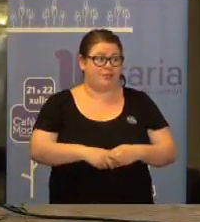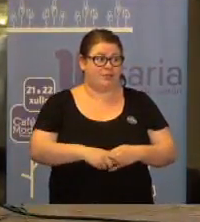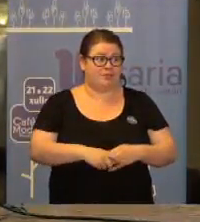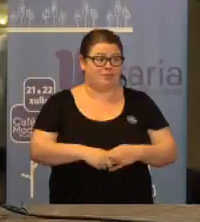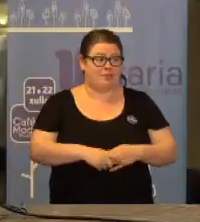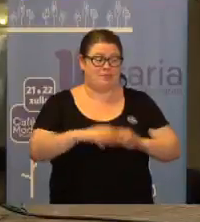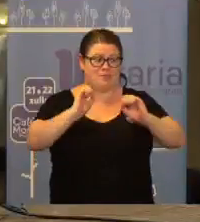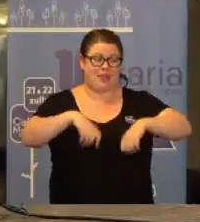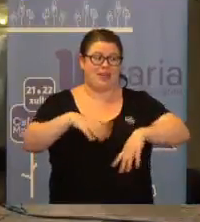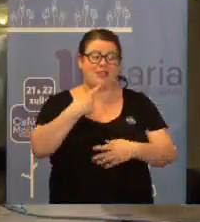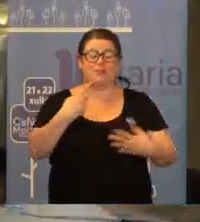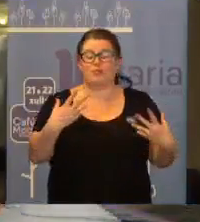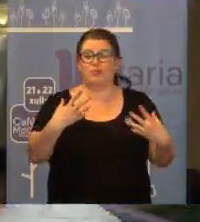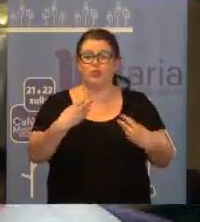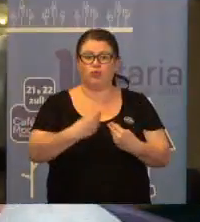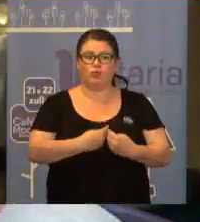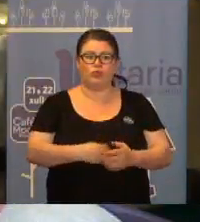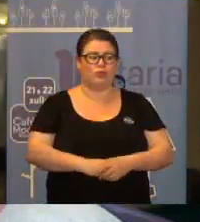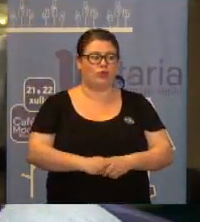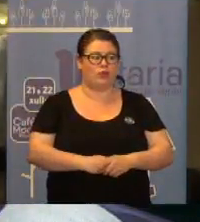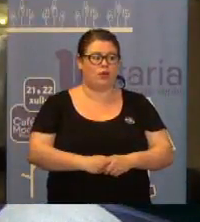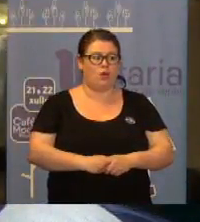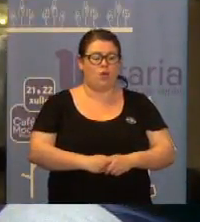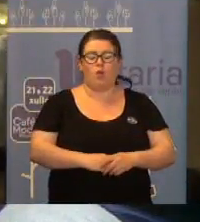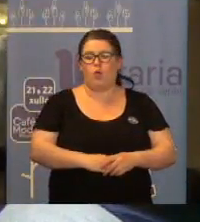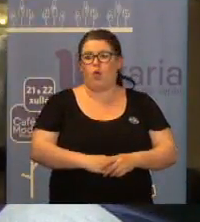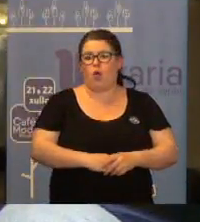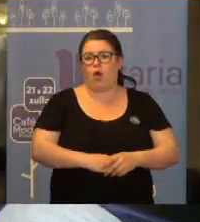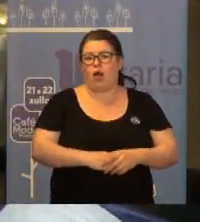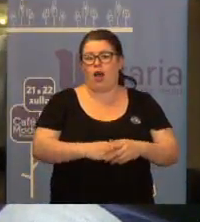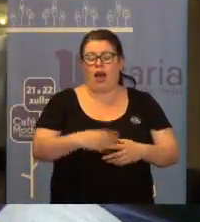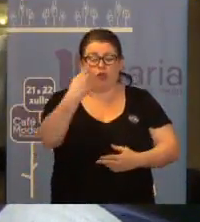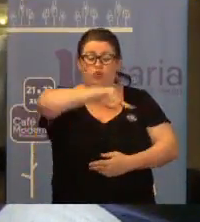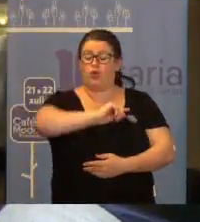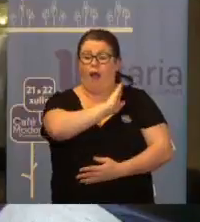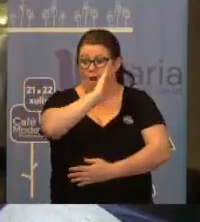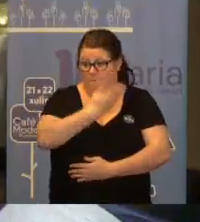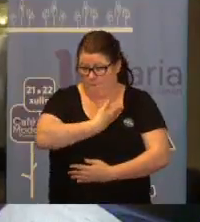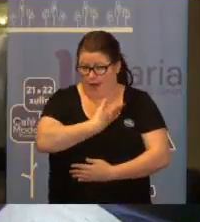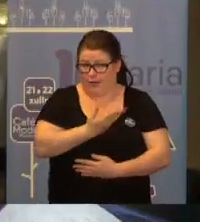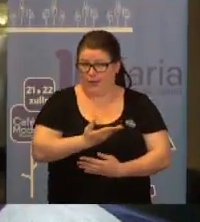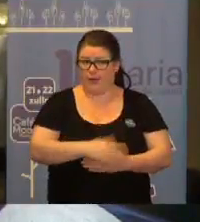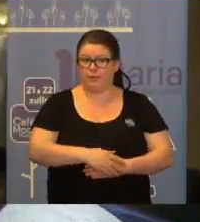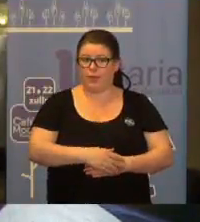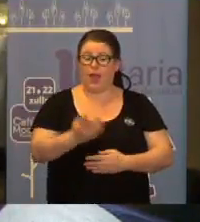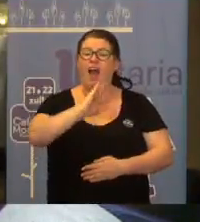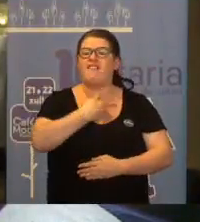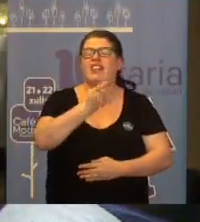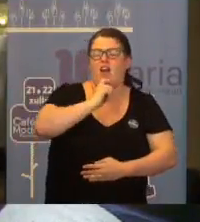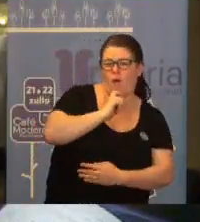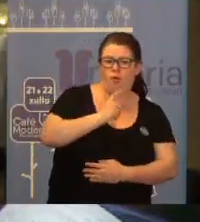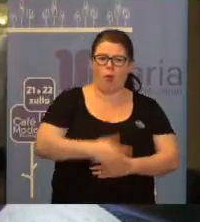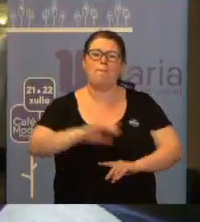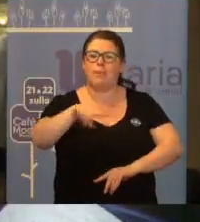Vale. Xunto con eso estamos, obviamente, nun esgotamento de modelo que nos está afectando, non? Como nos afecta? Bueno,